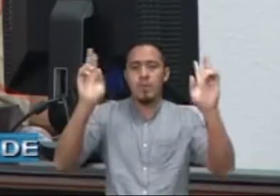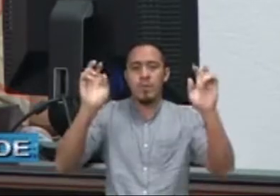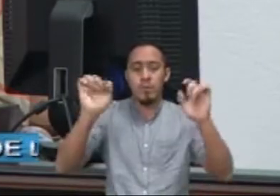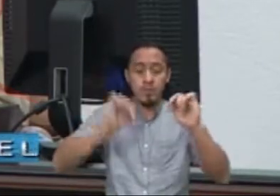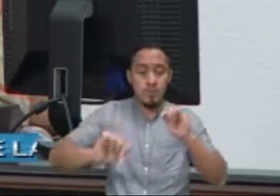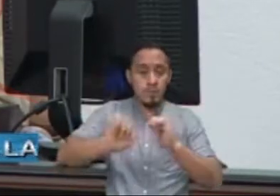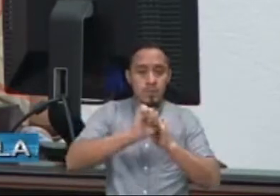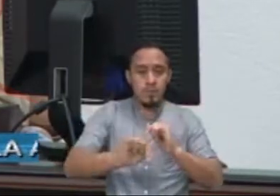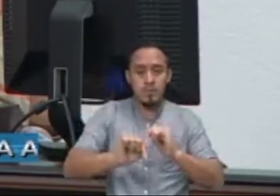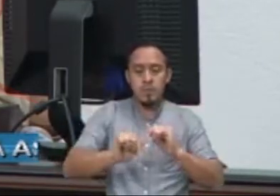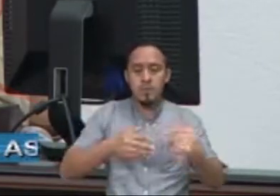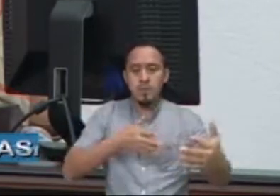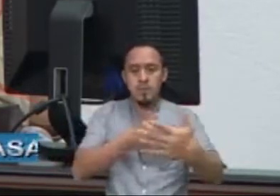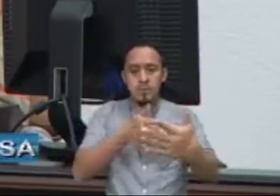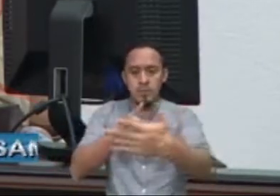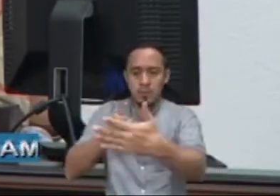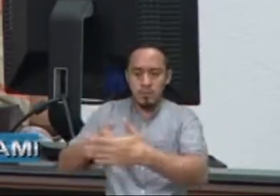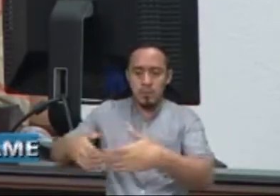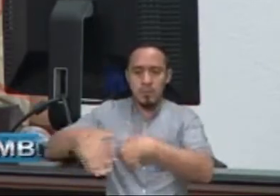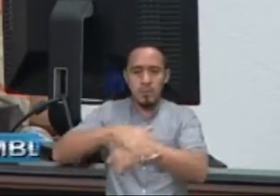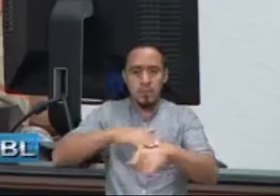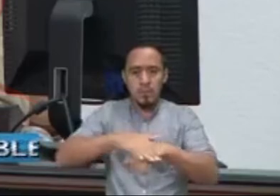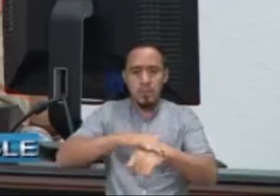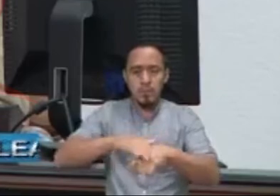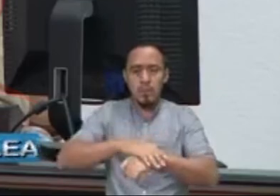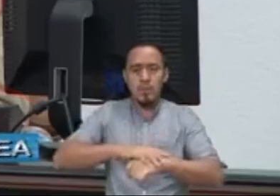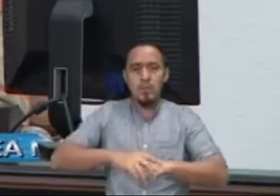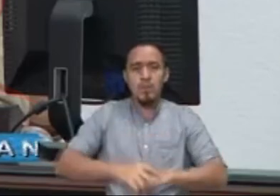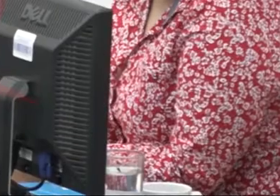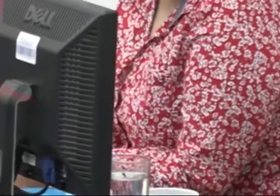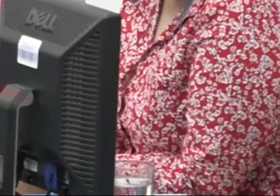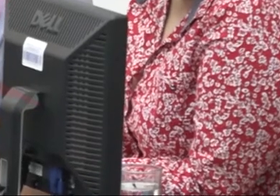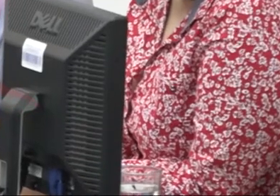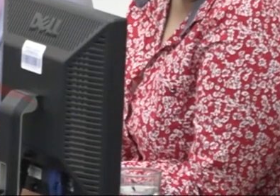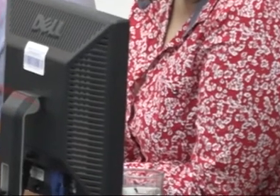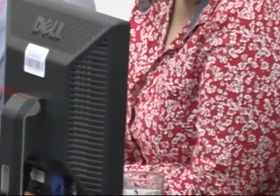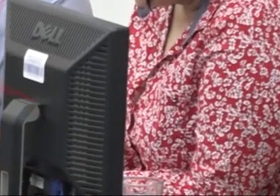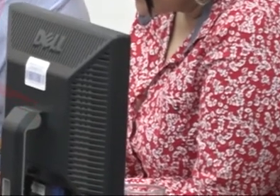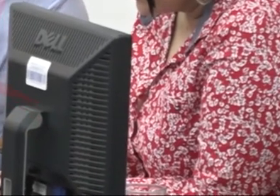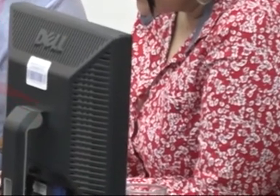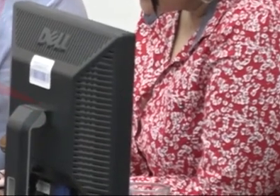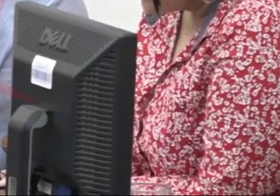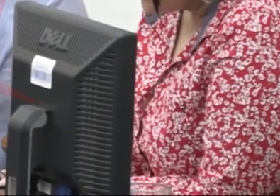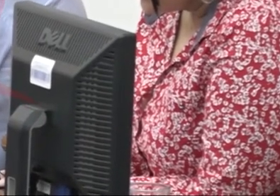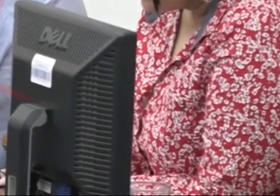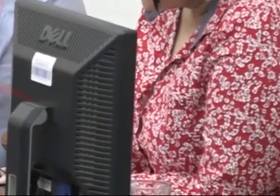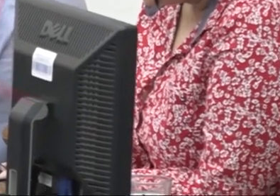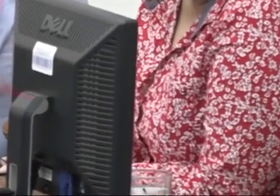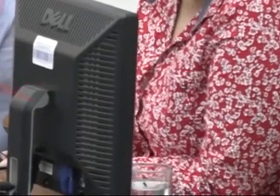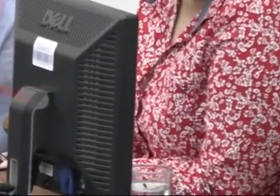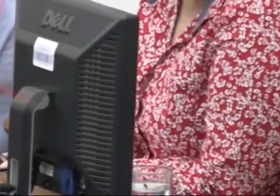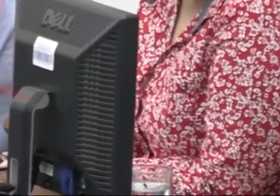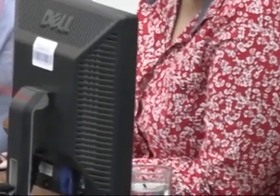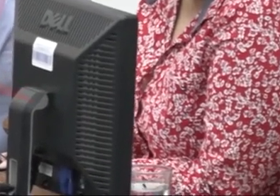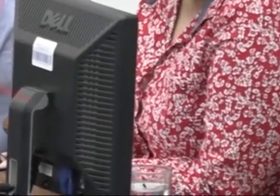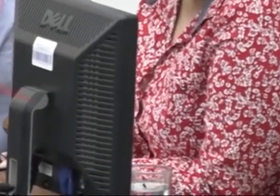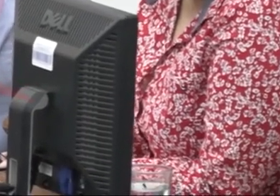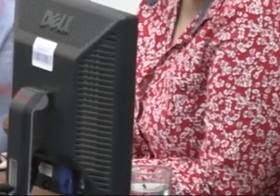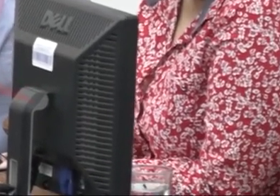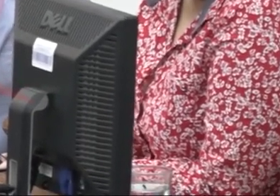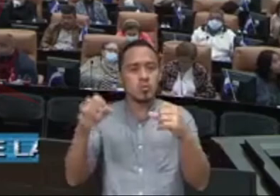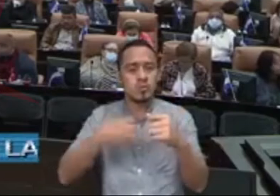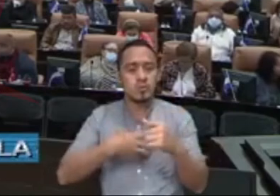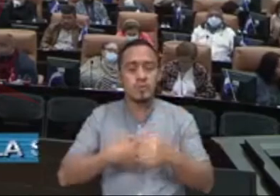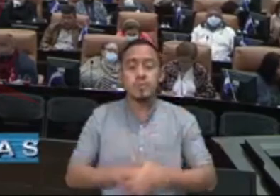relacionadas de la cancelación de dichas entidades. Hasta aquí el destino de bienes y